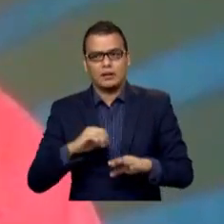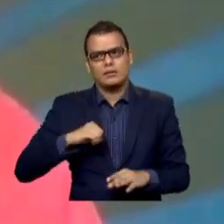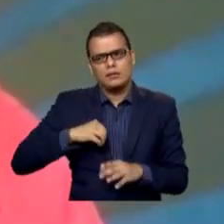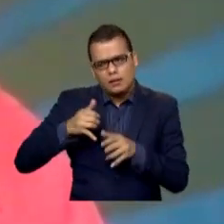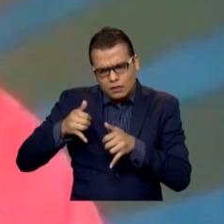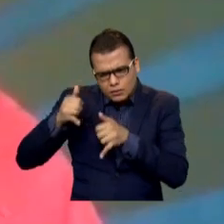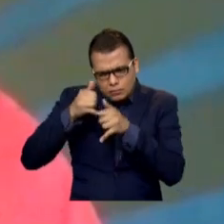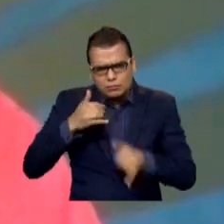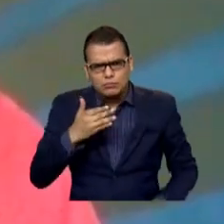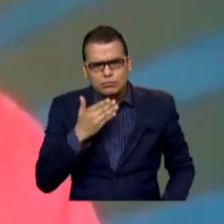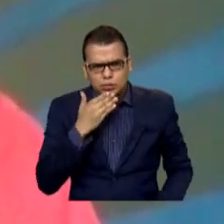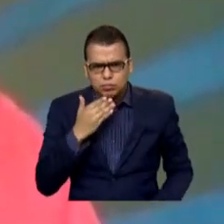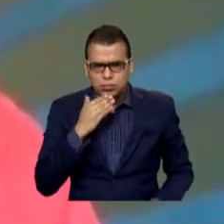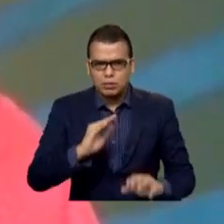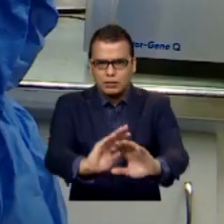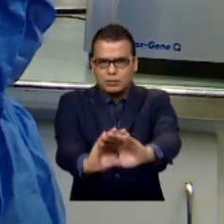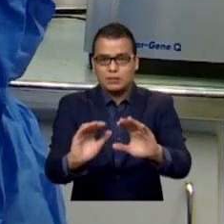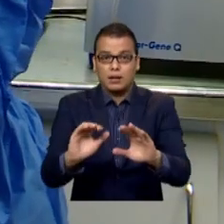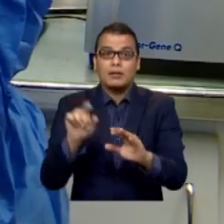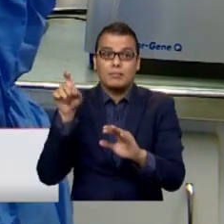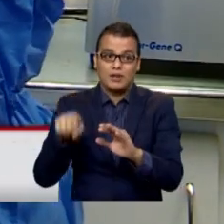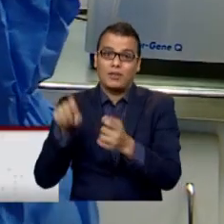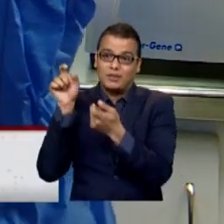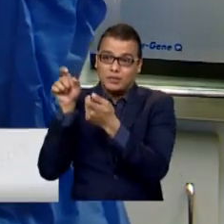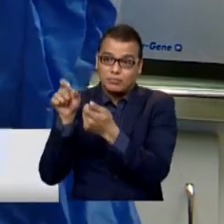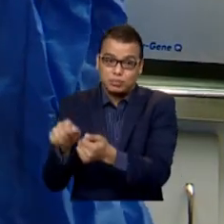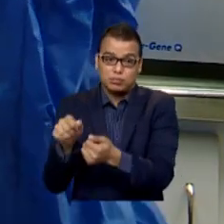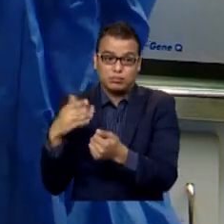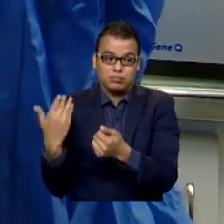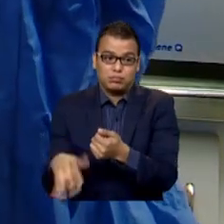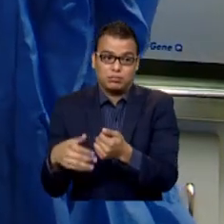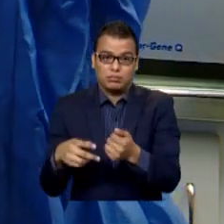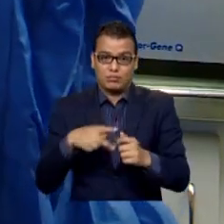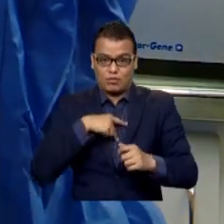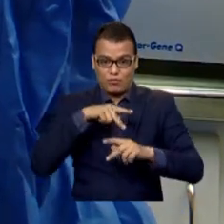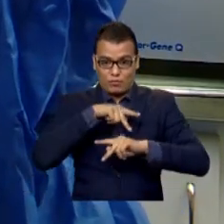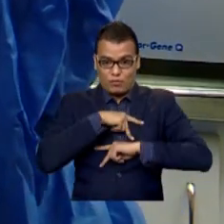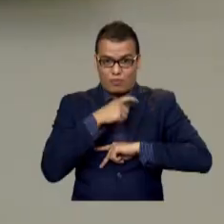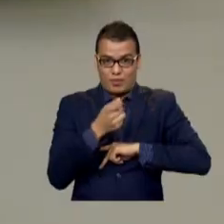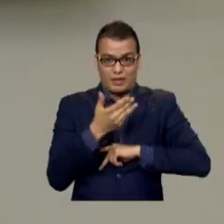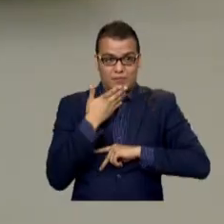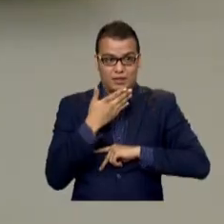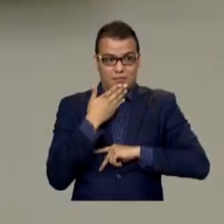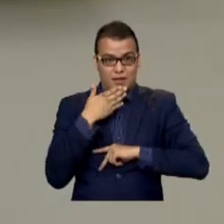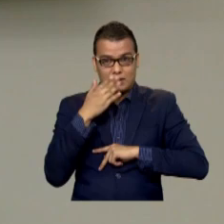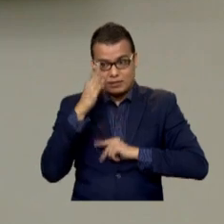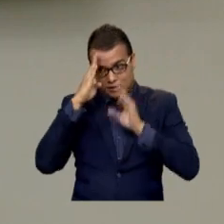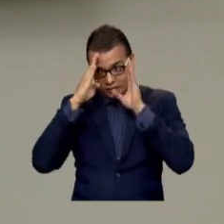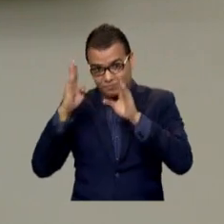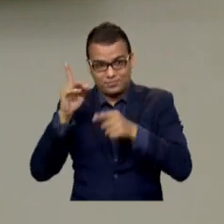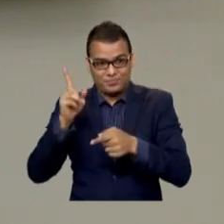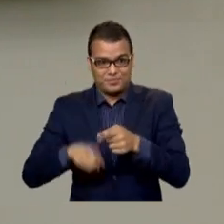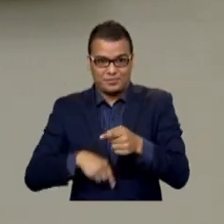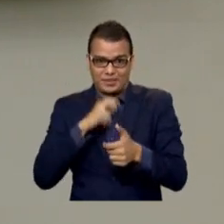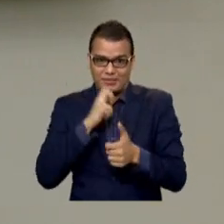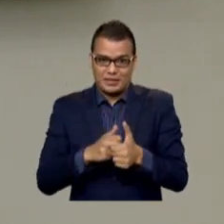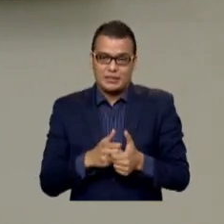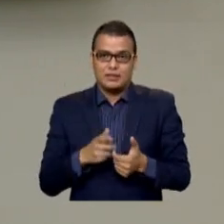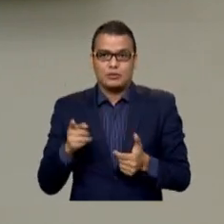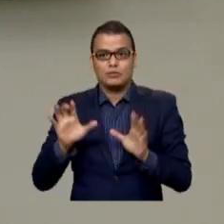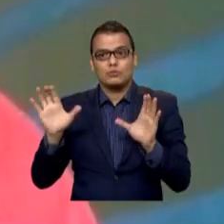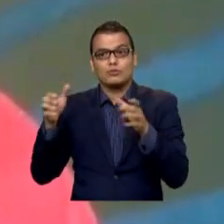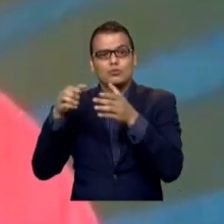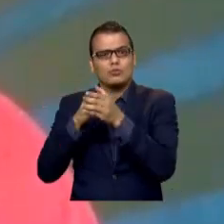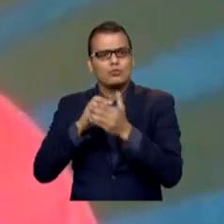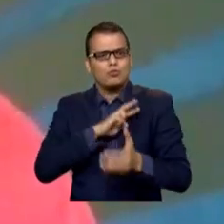capacidad que requiere, por supuesto, una financiación que excede los recursos de la Universidad del Valle, y allí es muy importante que tanto la